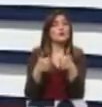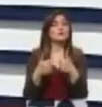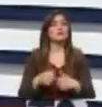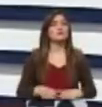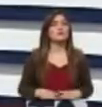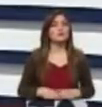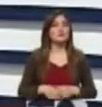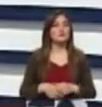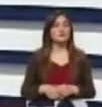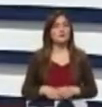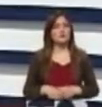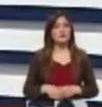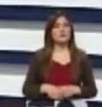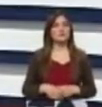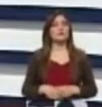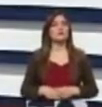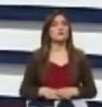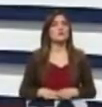Joana.